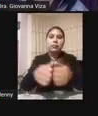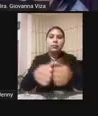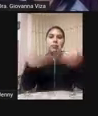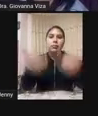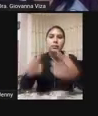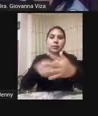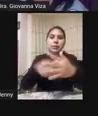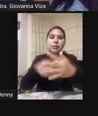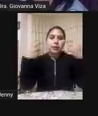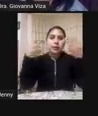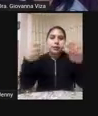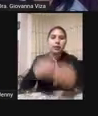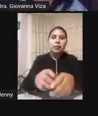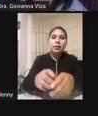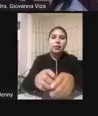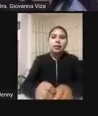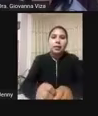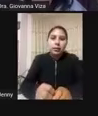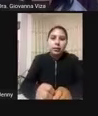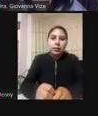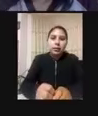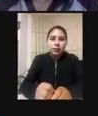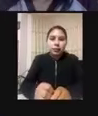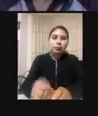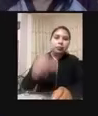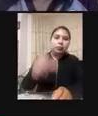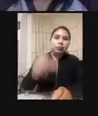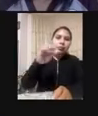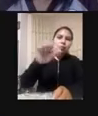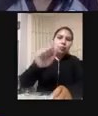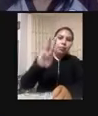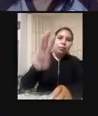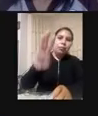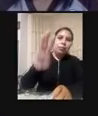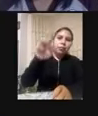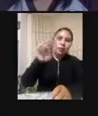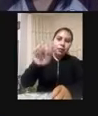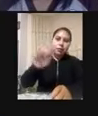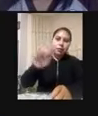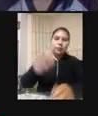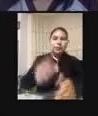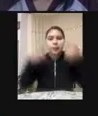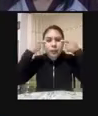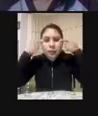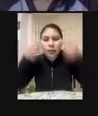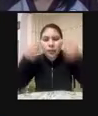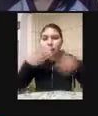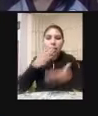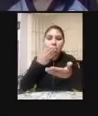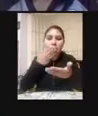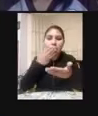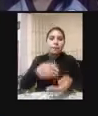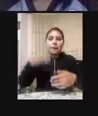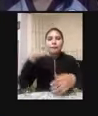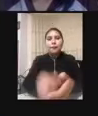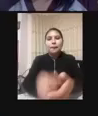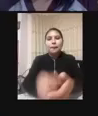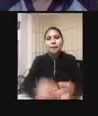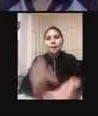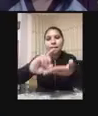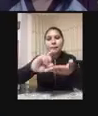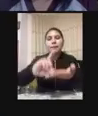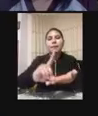una pequeña lista de todos los licenciados que vamos a intervenir esta noche y los cuales vamos a estar muy gratos de poder responder todas las preguntas que ustedes tengan